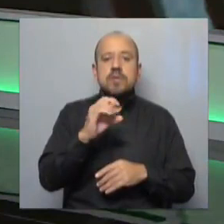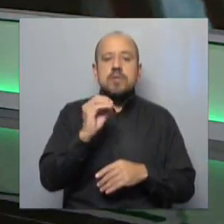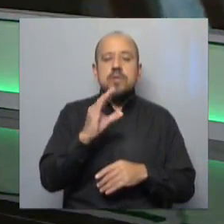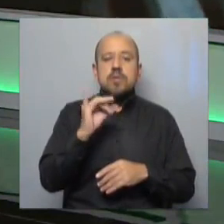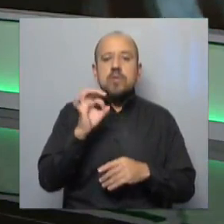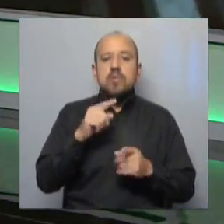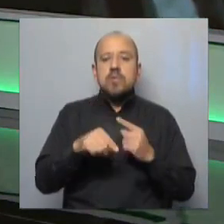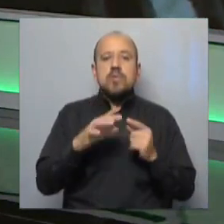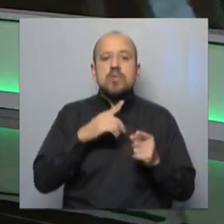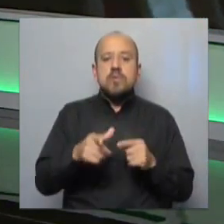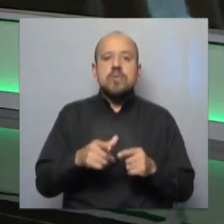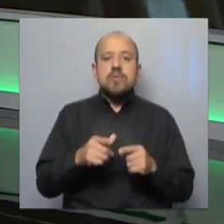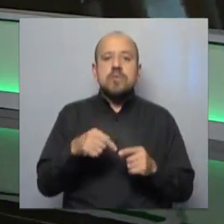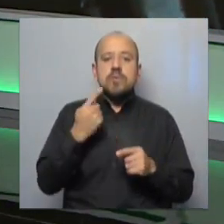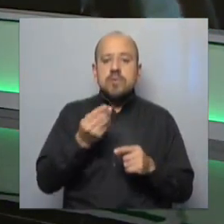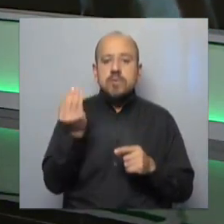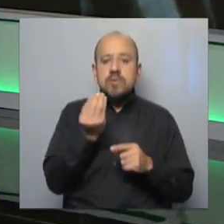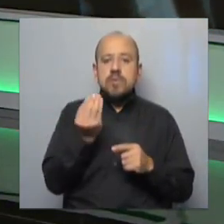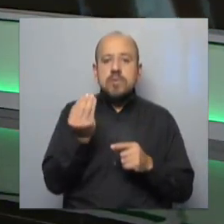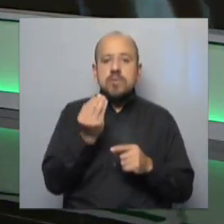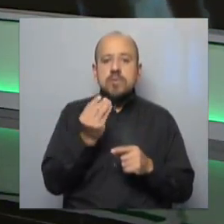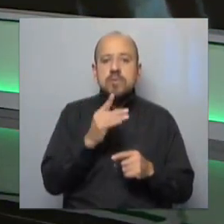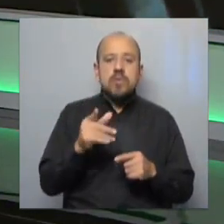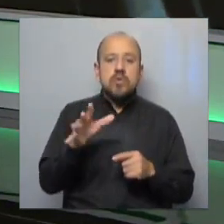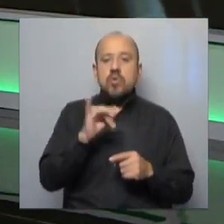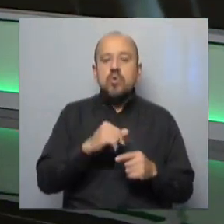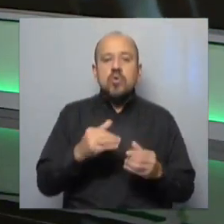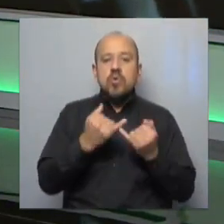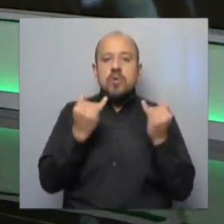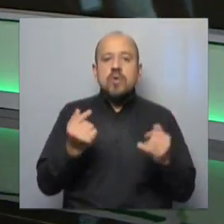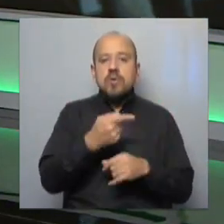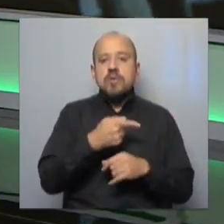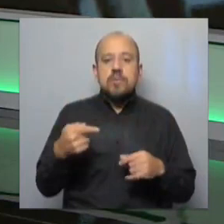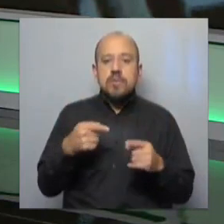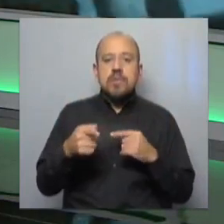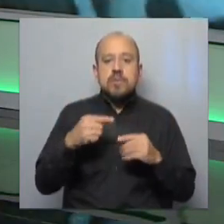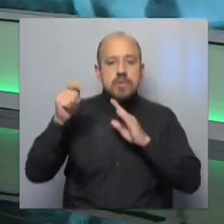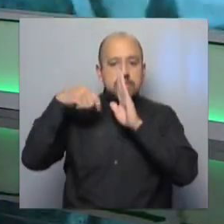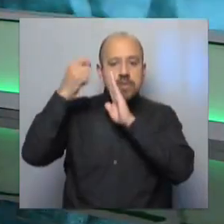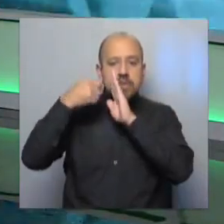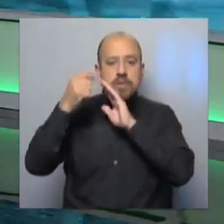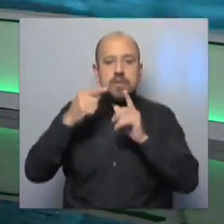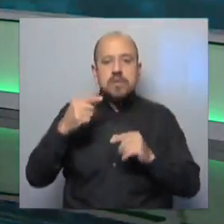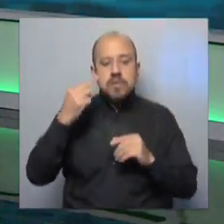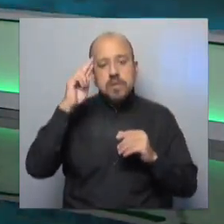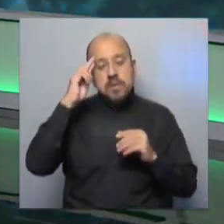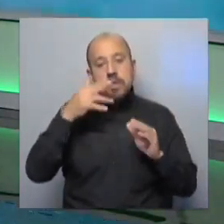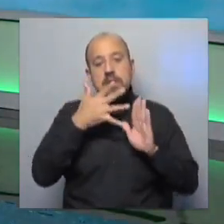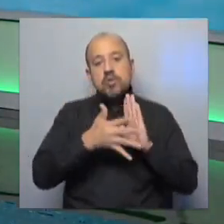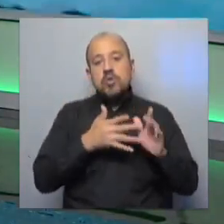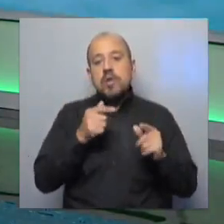propios y está abierto mañana sábado y todos los días de la semana voy ahora con el cine nacional en el auditorio nelly